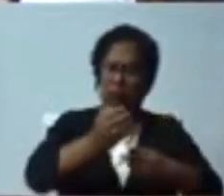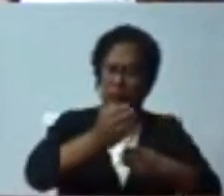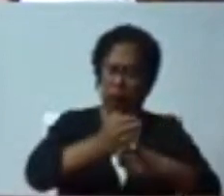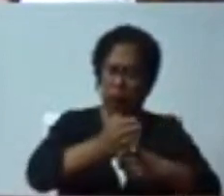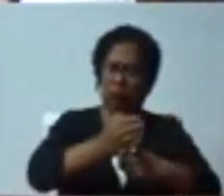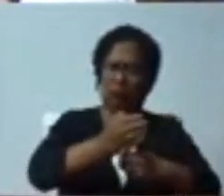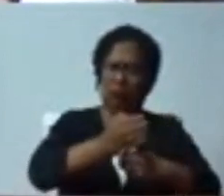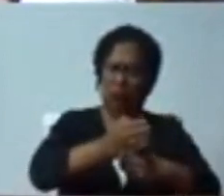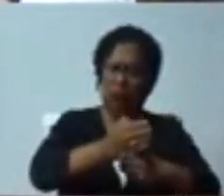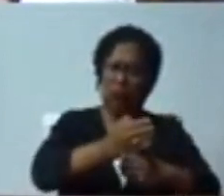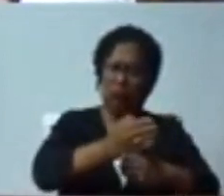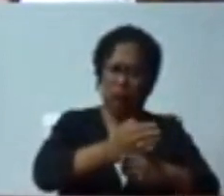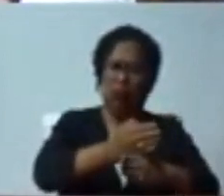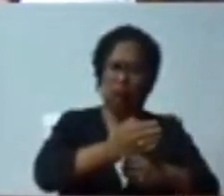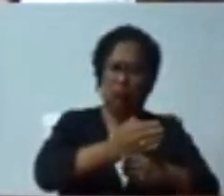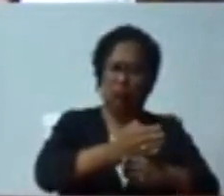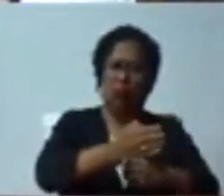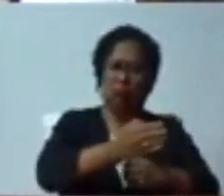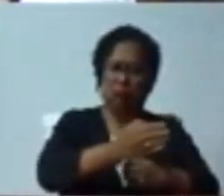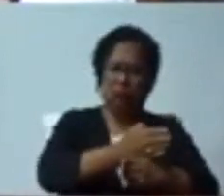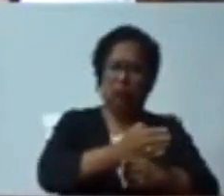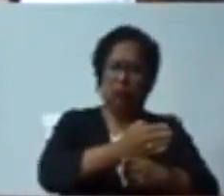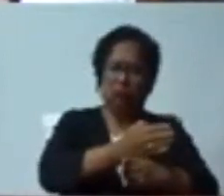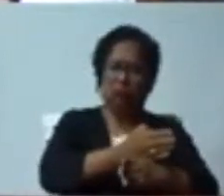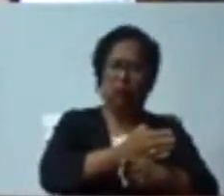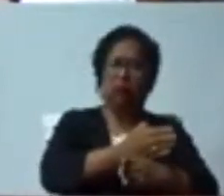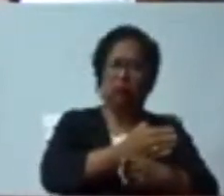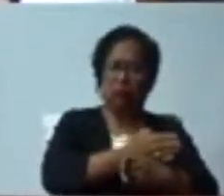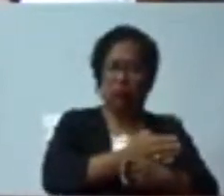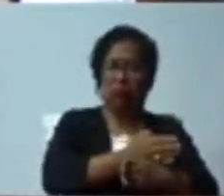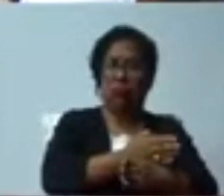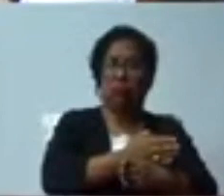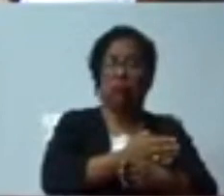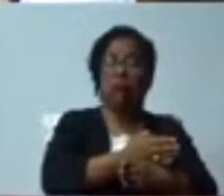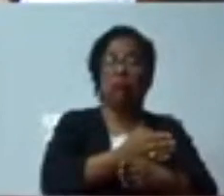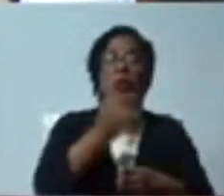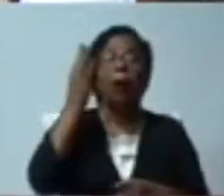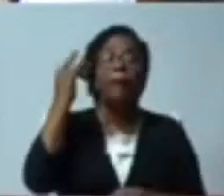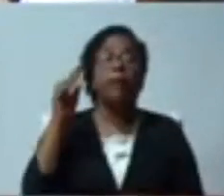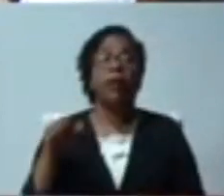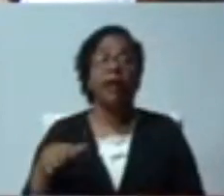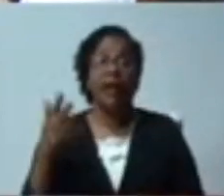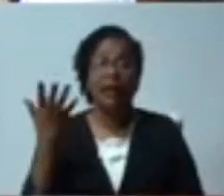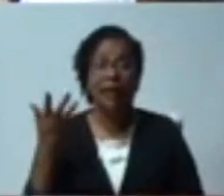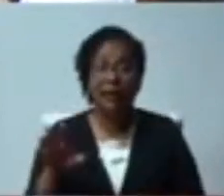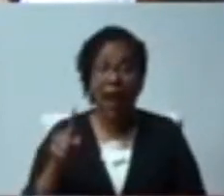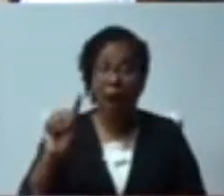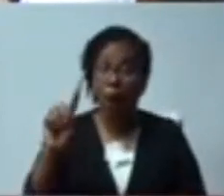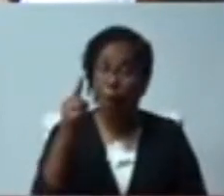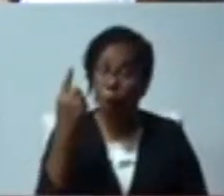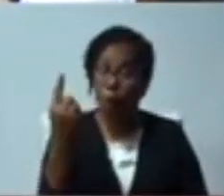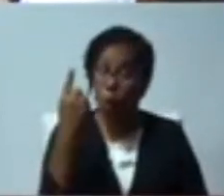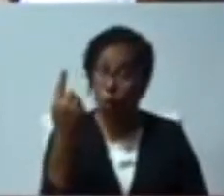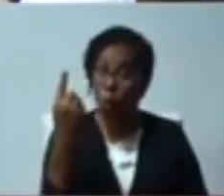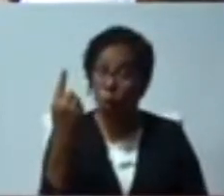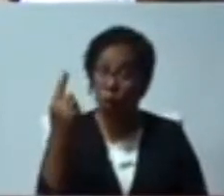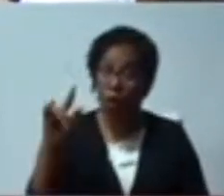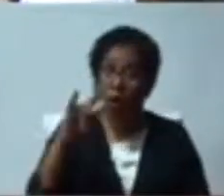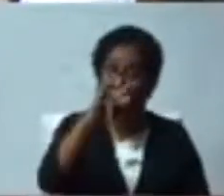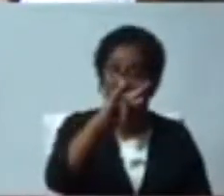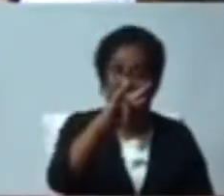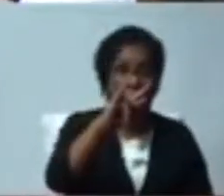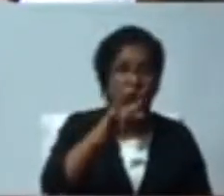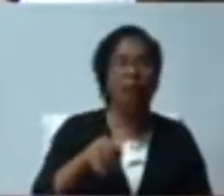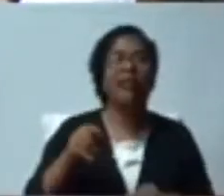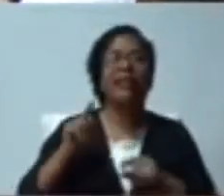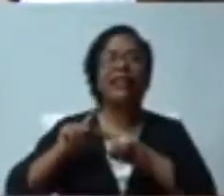de la competencia que se ha permitido y que se le ha y que ha a su vez ha permitido